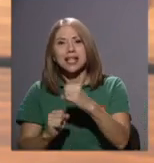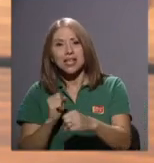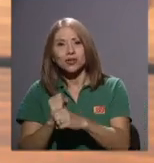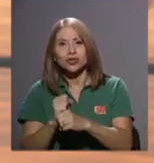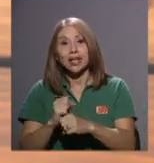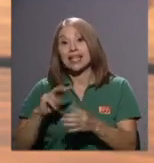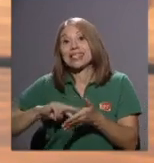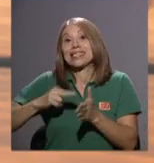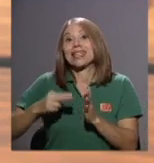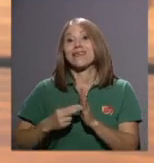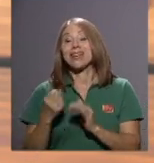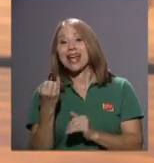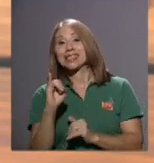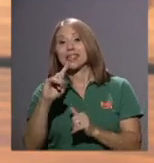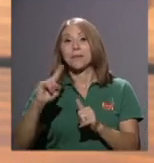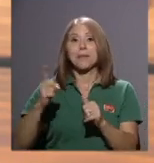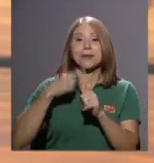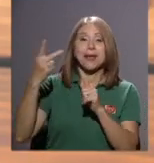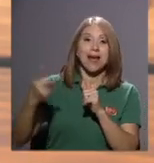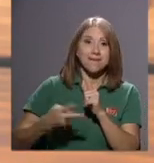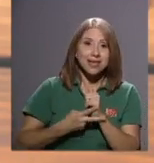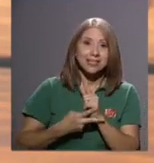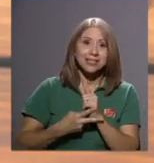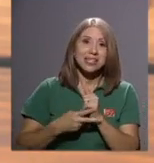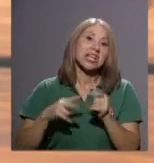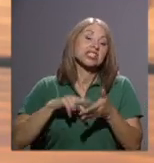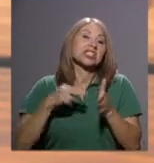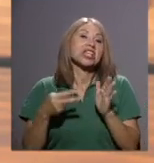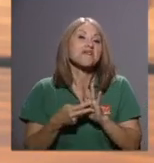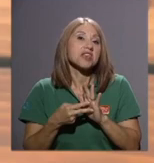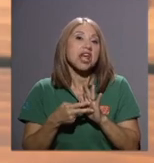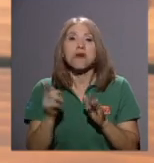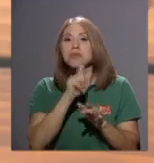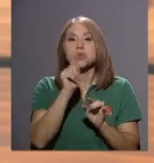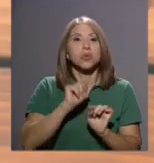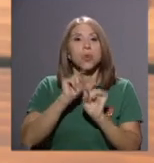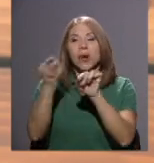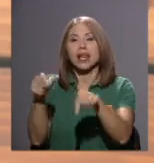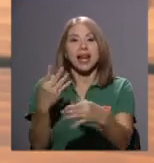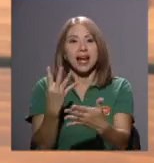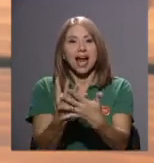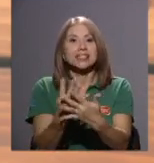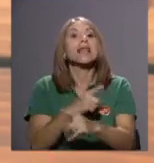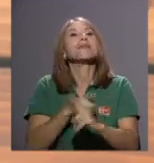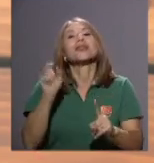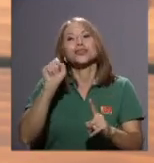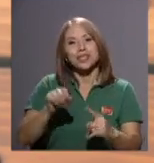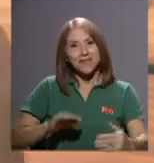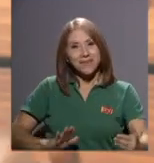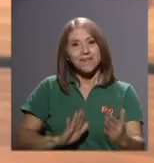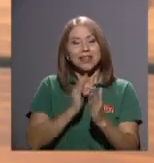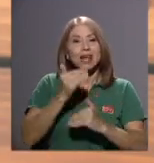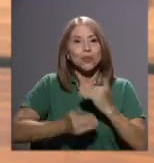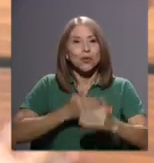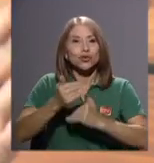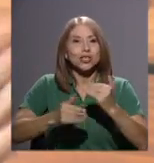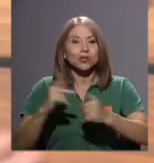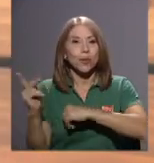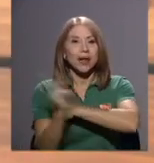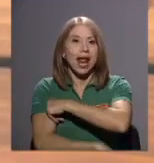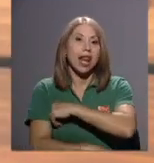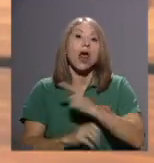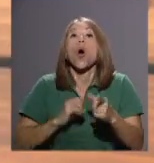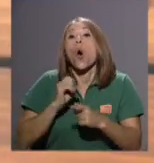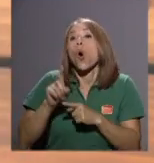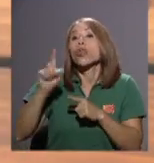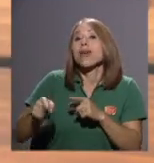realiza, pues va a tener una ejecución condicional de la pena y no va a ir a la cárcel, pero sí va a enfrentar un proceso penal o va a tener que conciliar y para